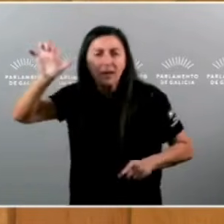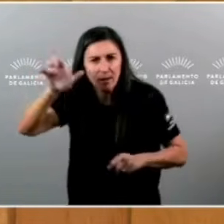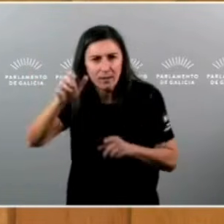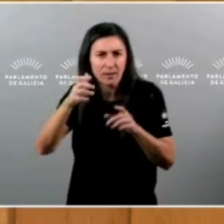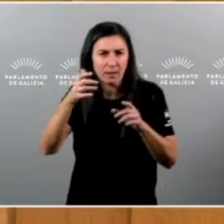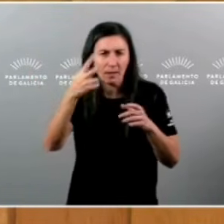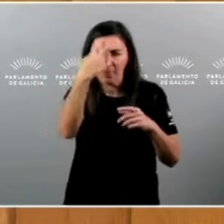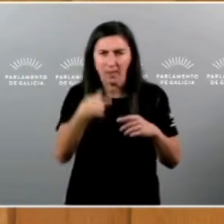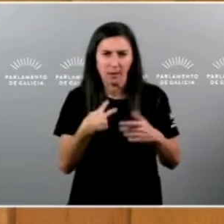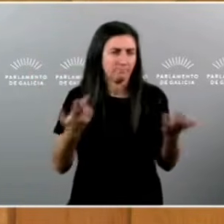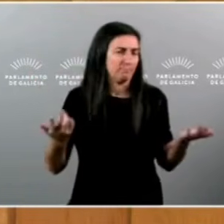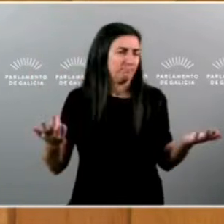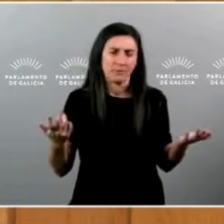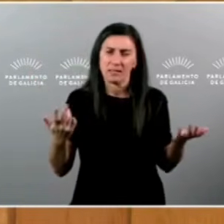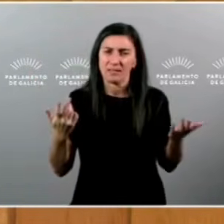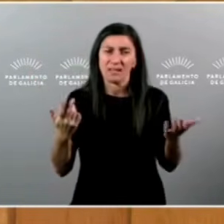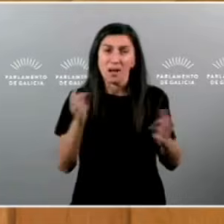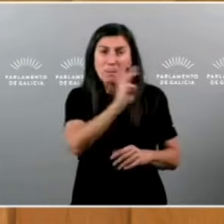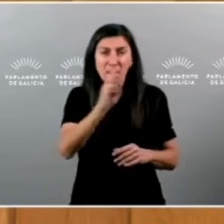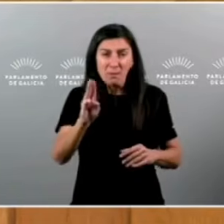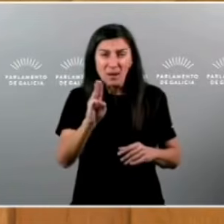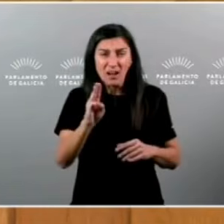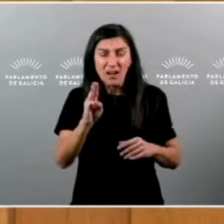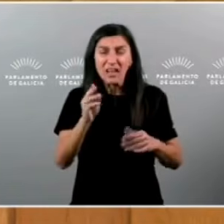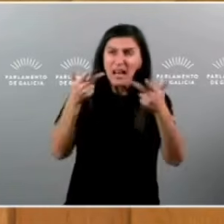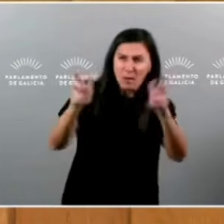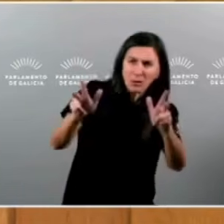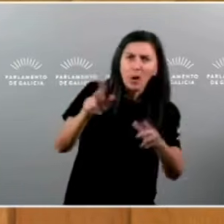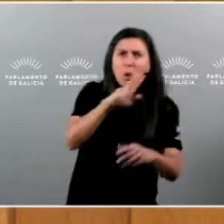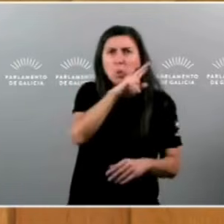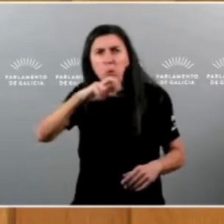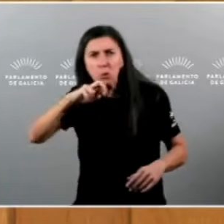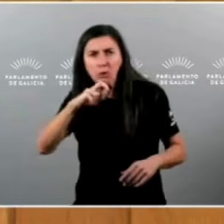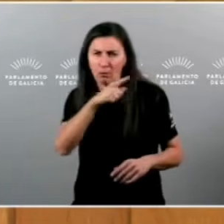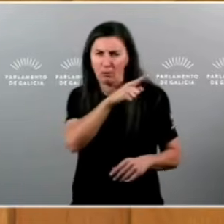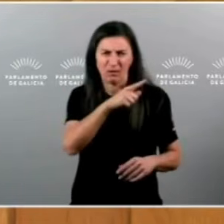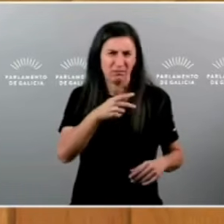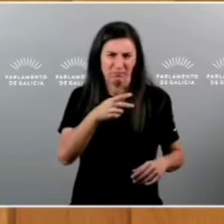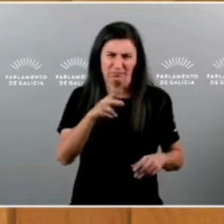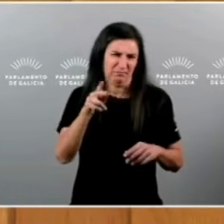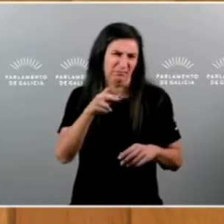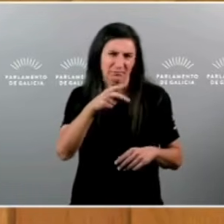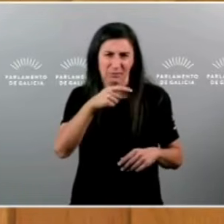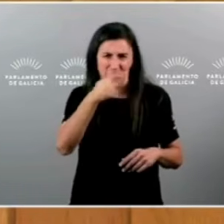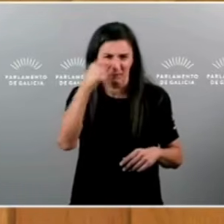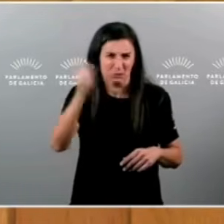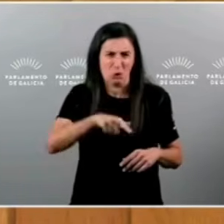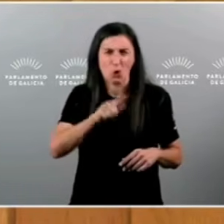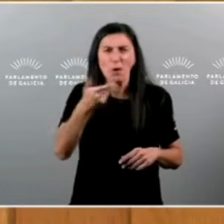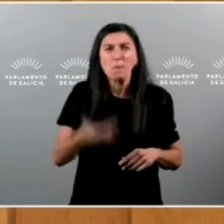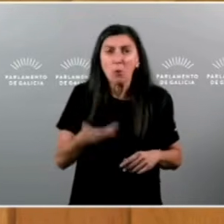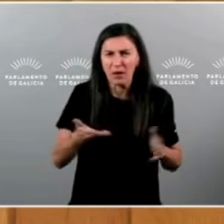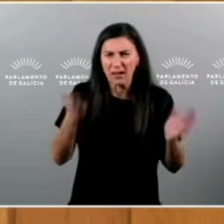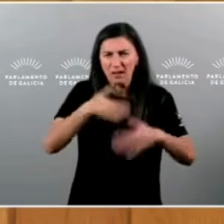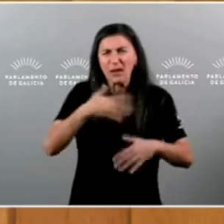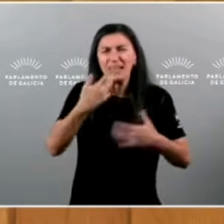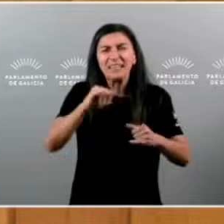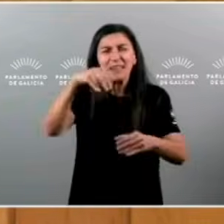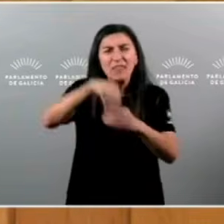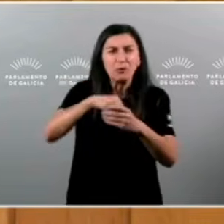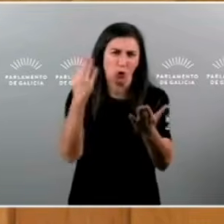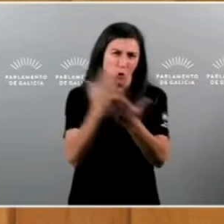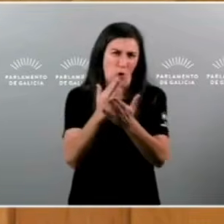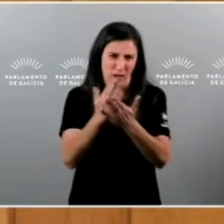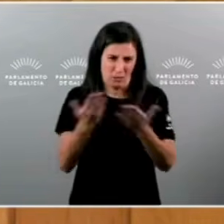do Partido Popular, a liberdade non lles importa o máis mínimo, e no ensino menos. Señoría Pomar, señorías do Partido Popular, si se plantou o grupo